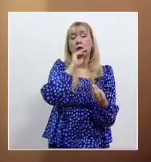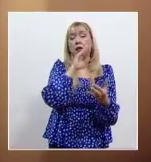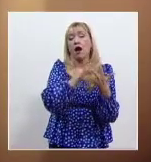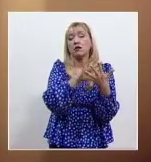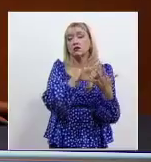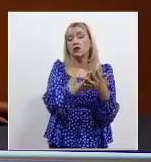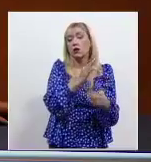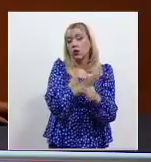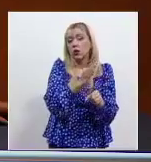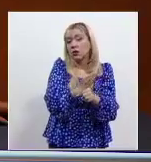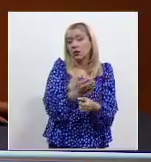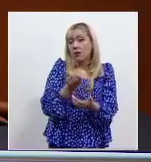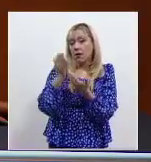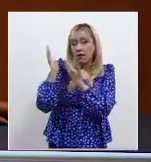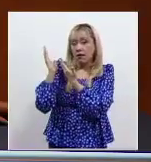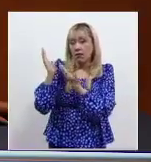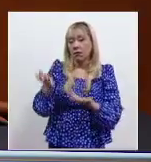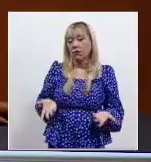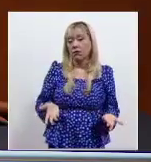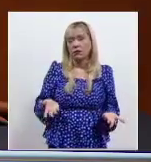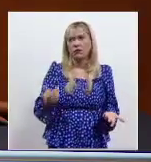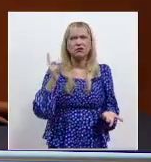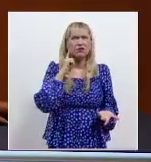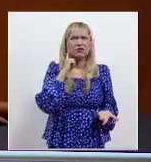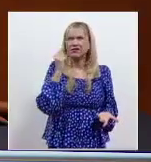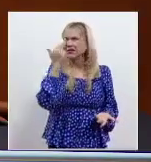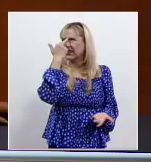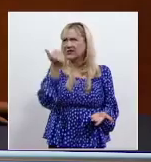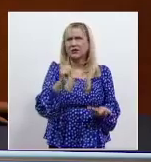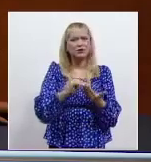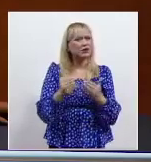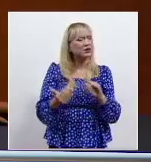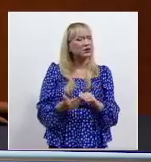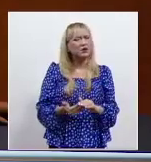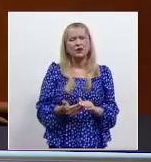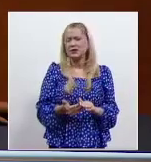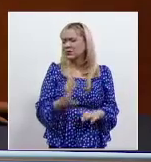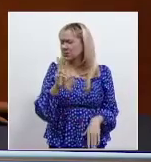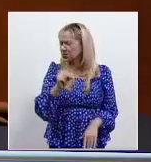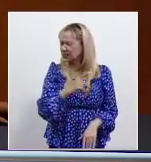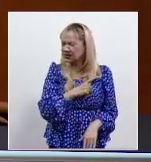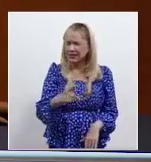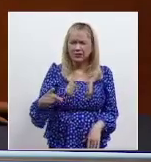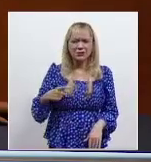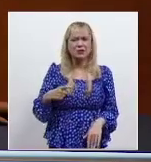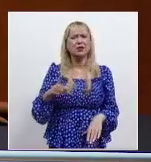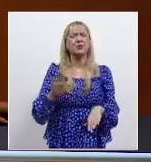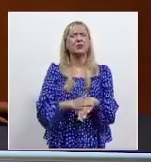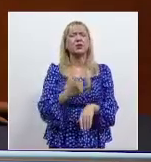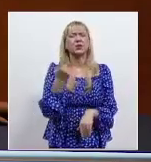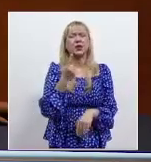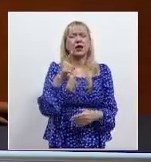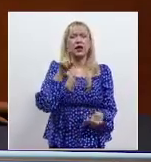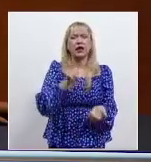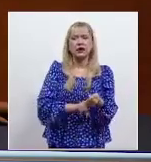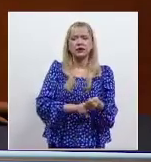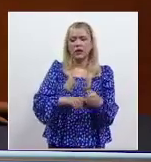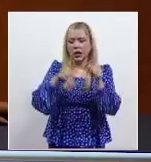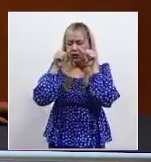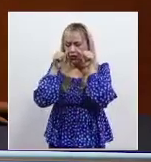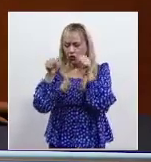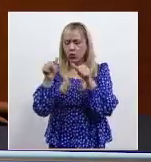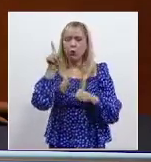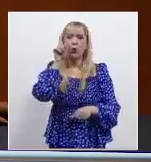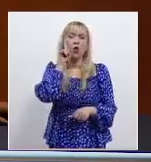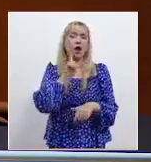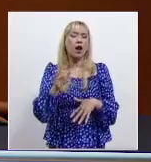prisión. No hay una razón por la cual exista una diferencia en el tratamiento a una